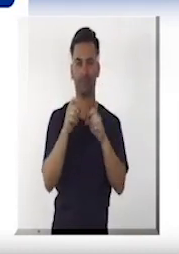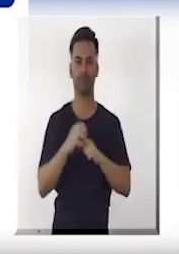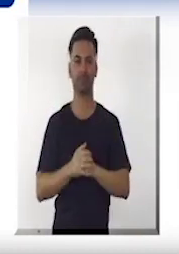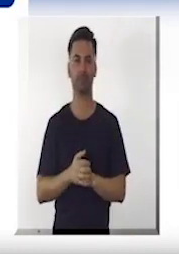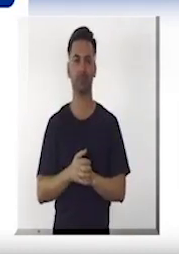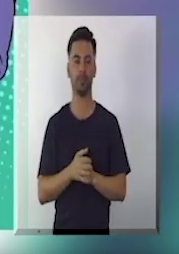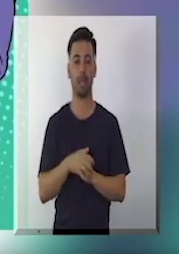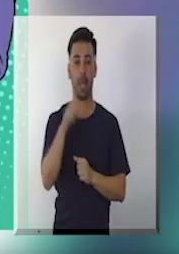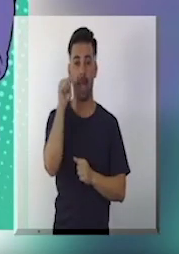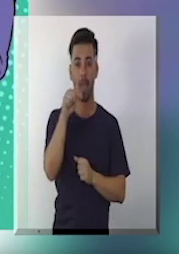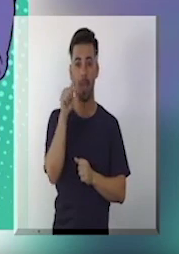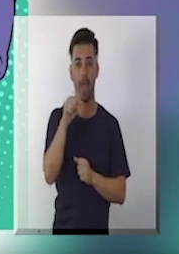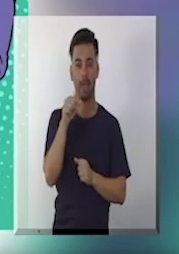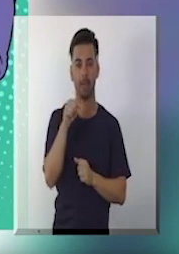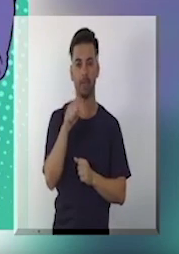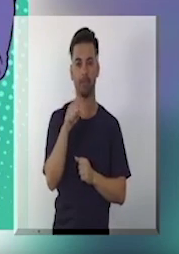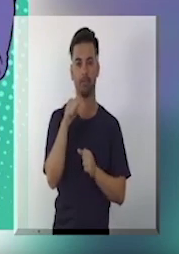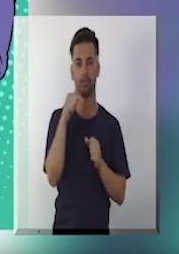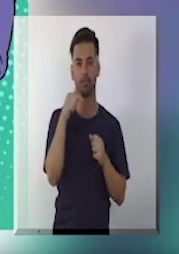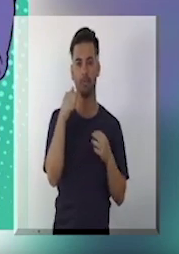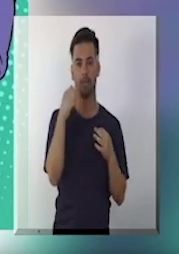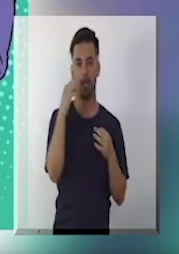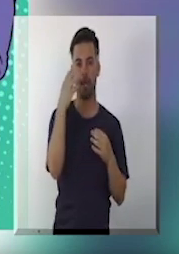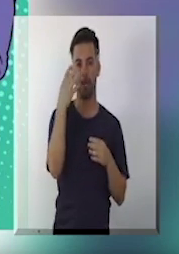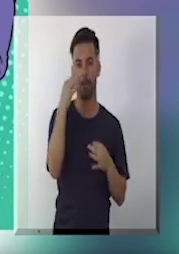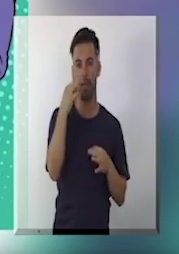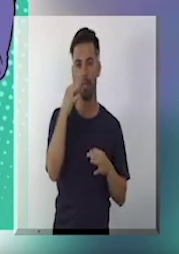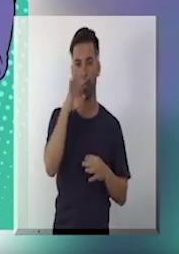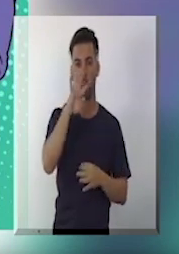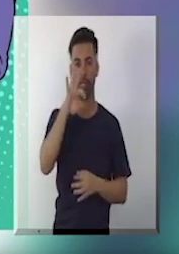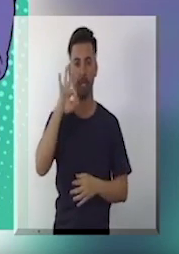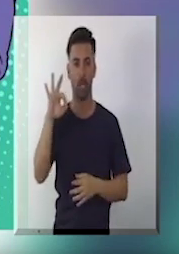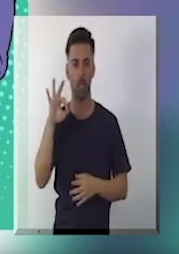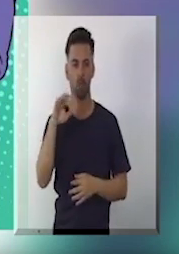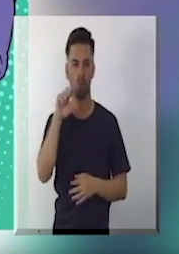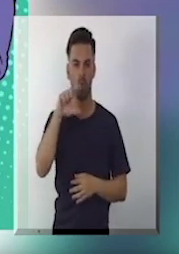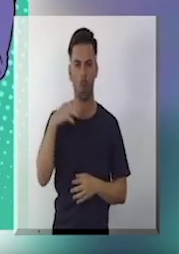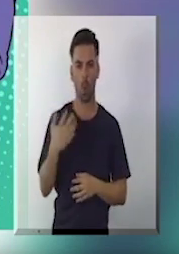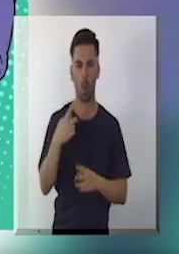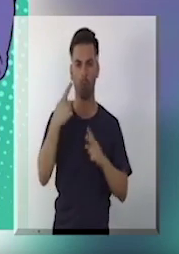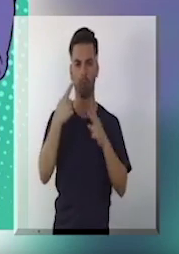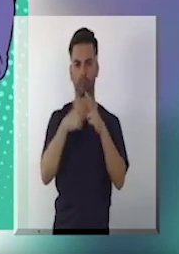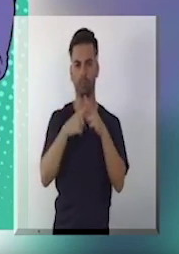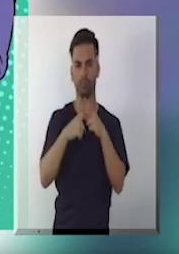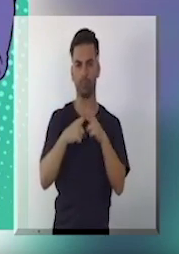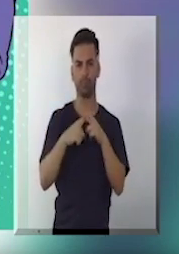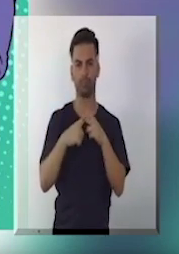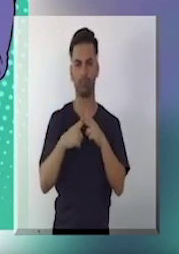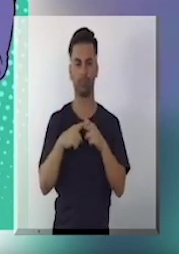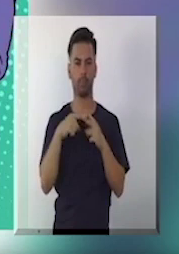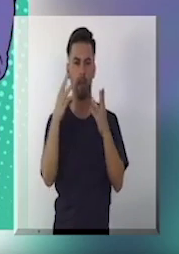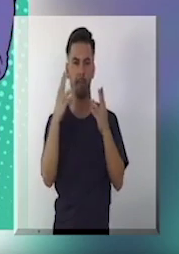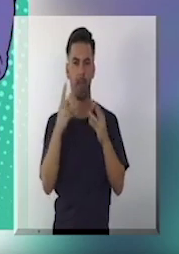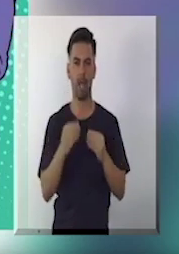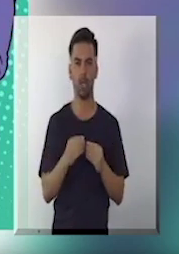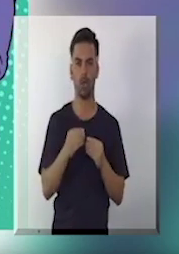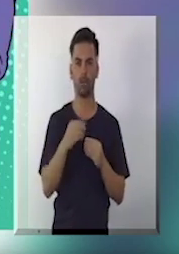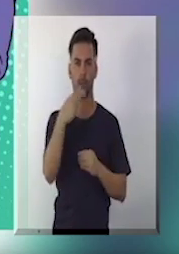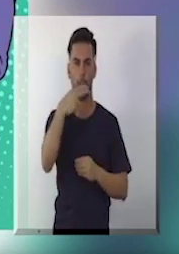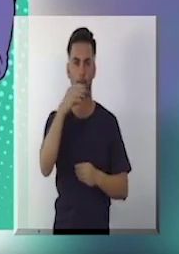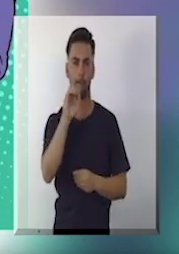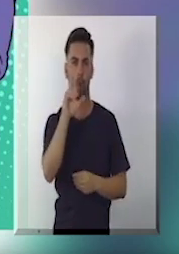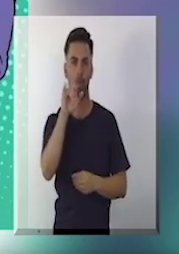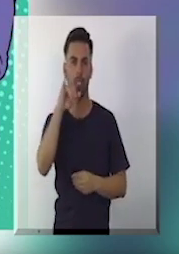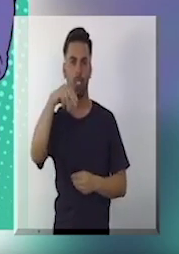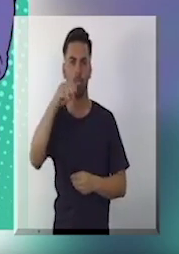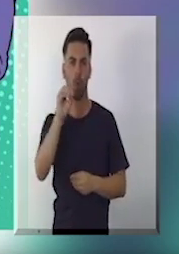se calcula el valor numérico de los polinomios. De la misma manera, sustituyendo el valor numérico